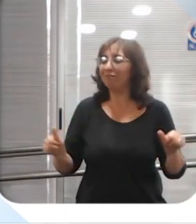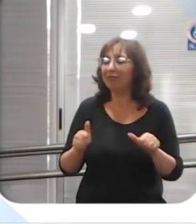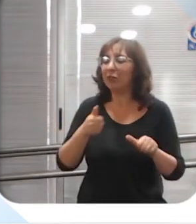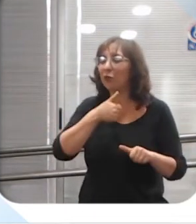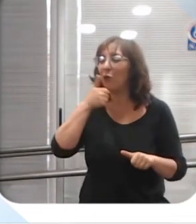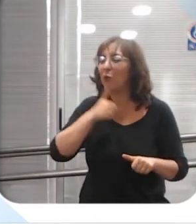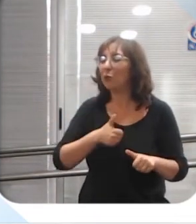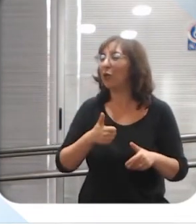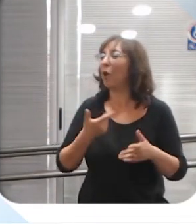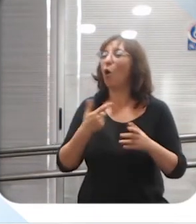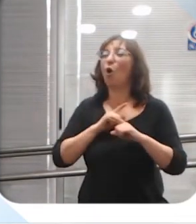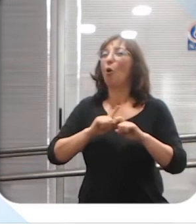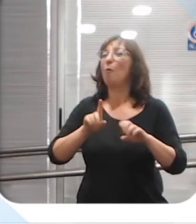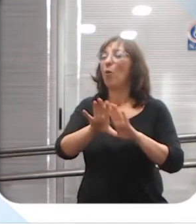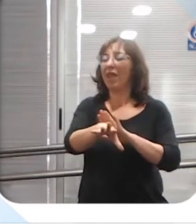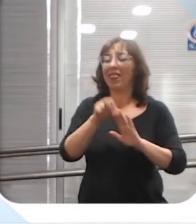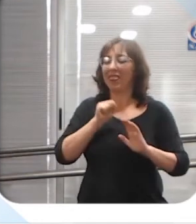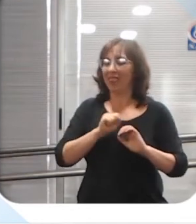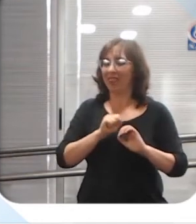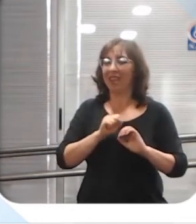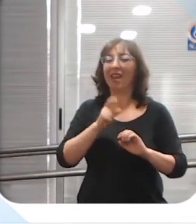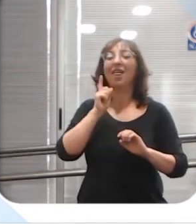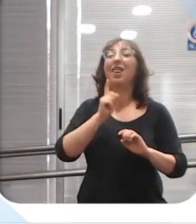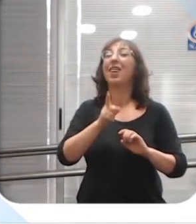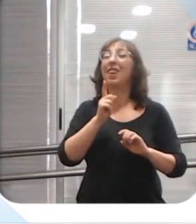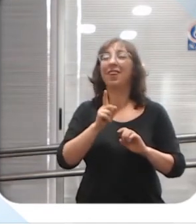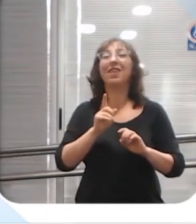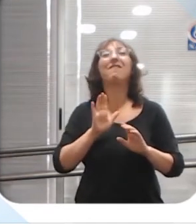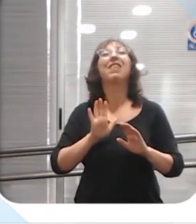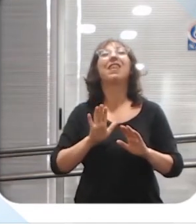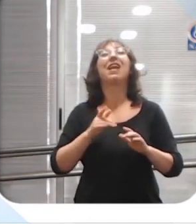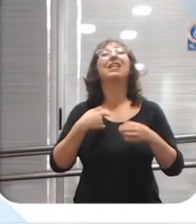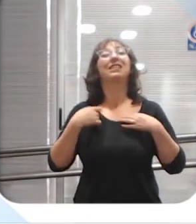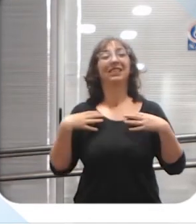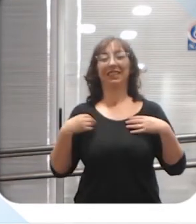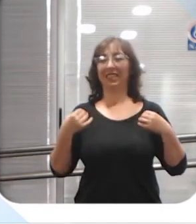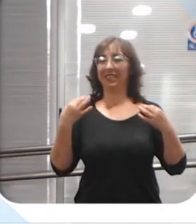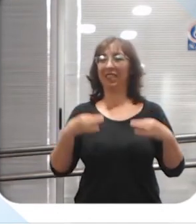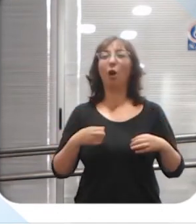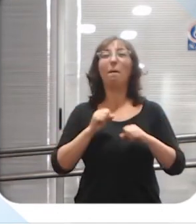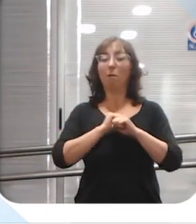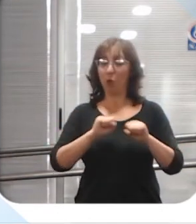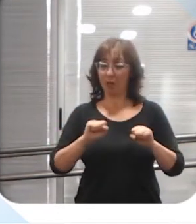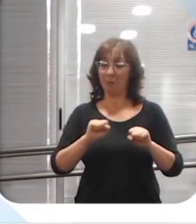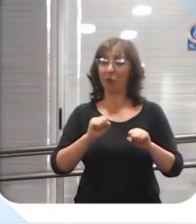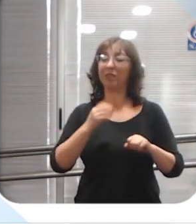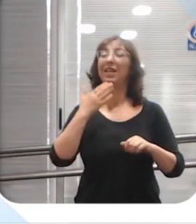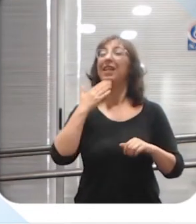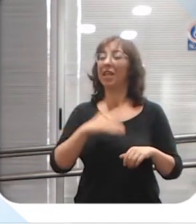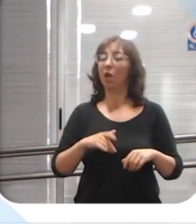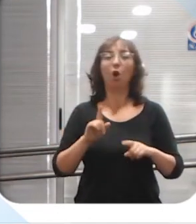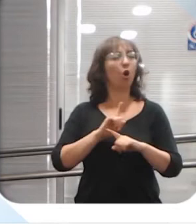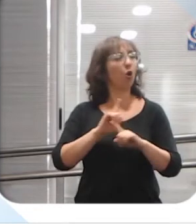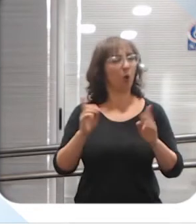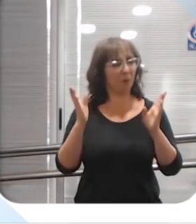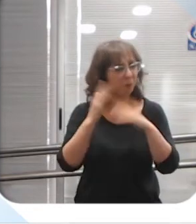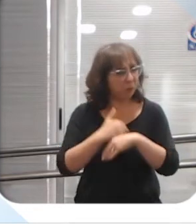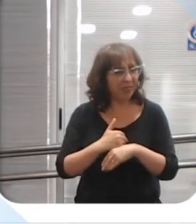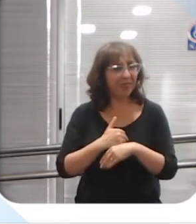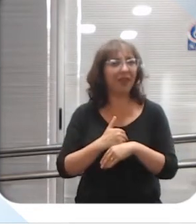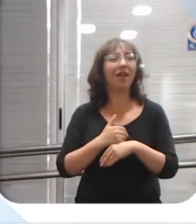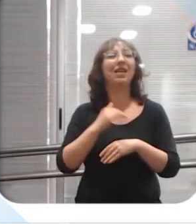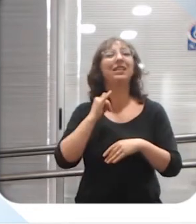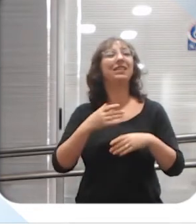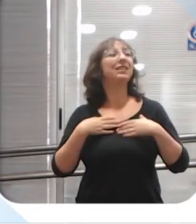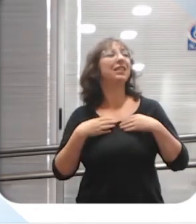pude entender. Tenemos que poder estar bastante seguros de si pudimos entender, si no pudimos, y en todo caso,